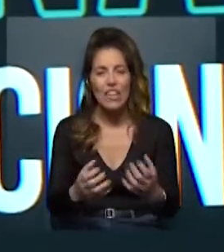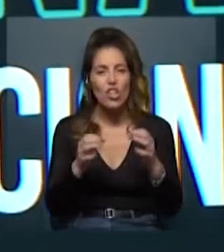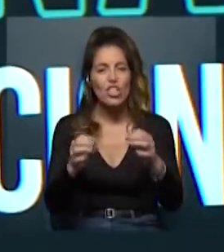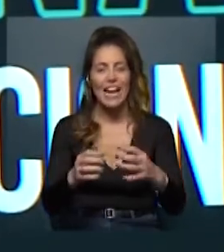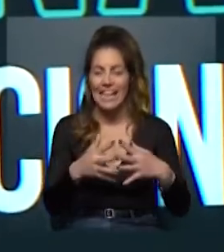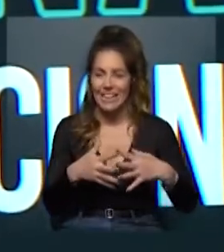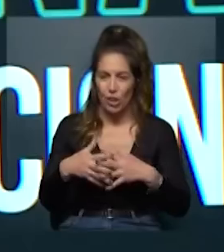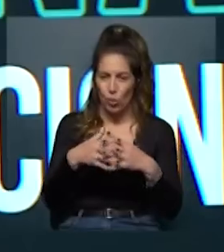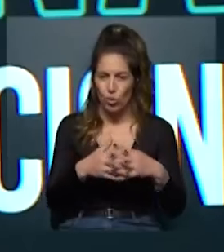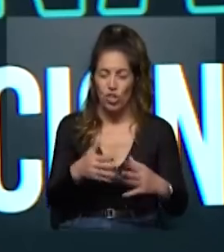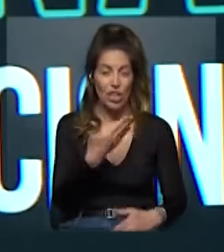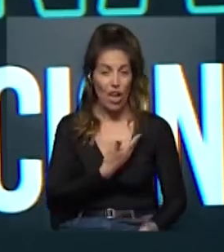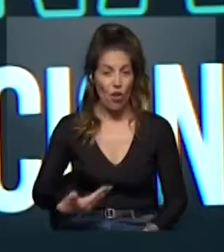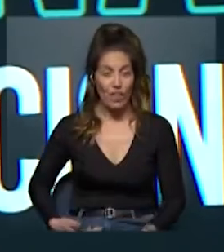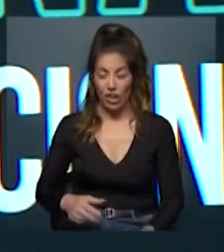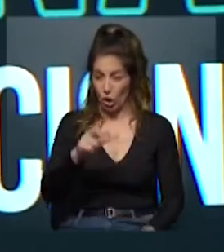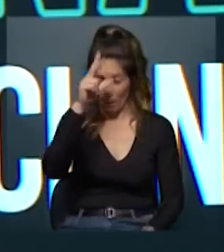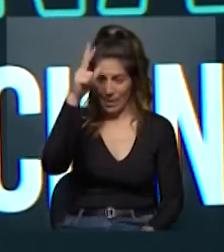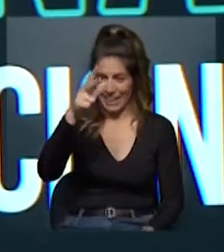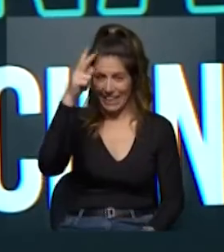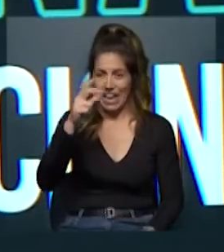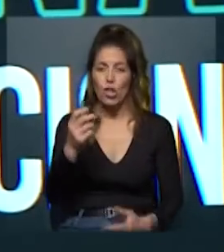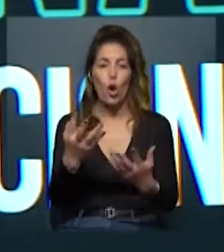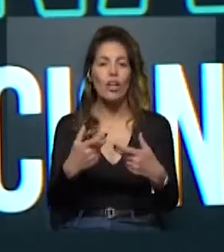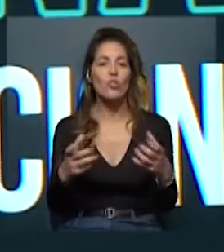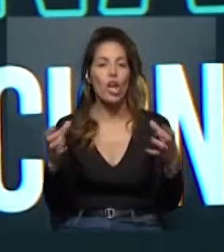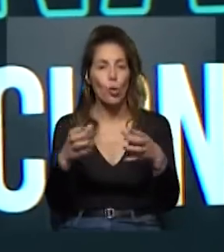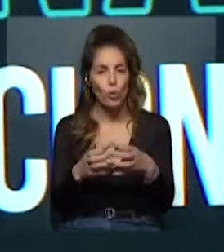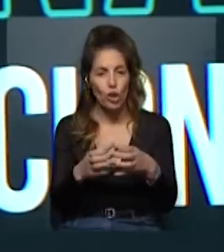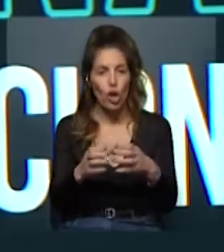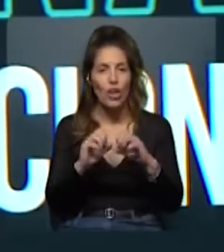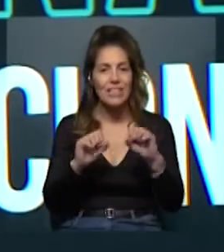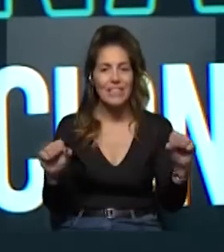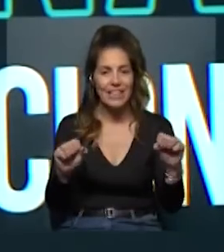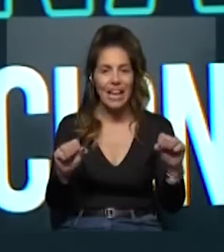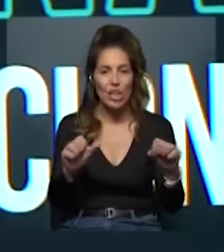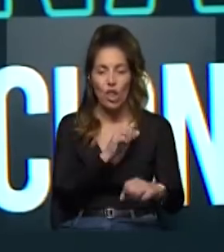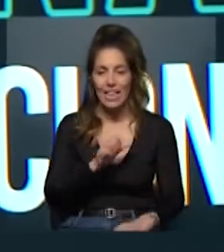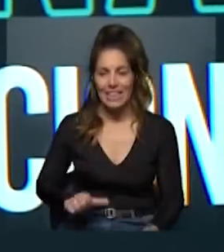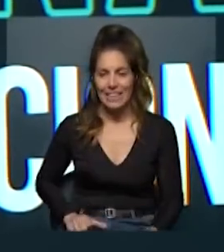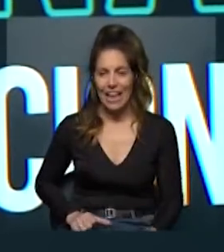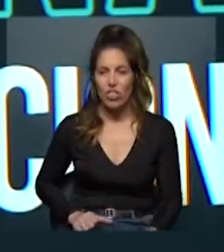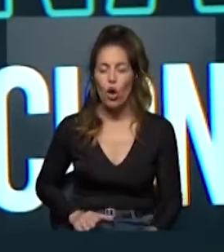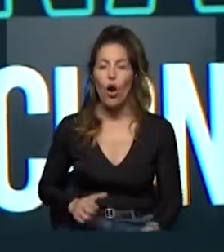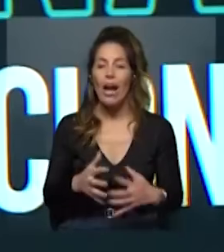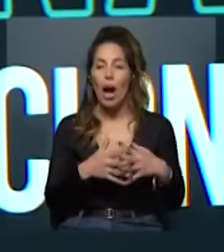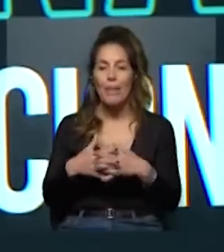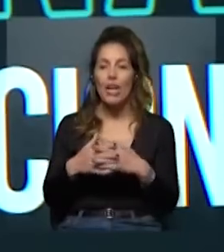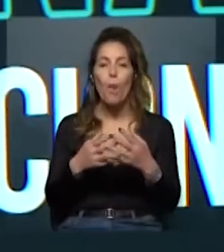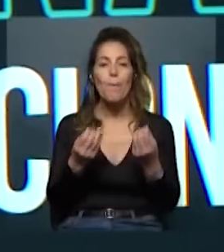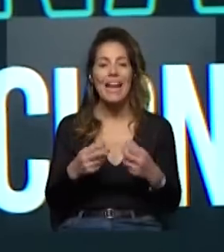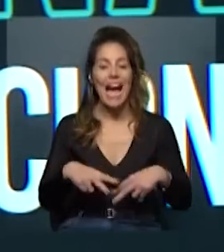Estados Unidos el gobierno mexicano organizó una reunión con el secretario de estado norteamericano Anthony blinken para analizar